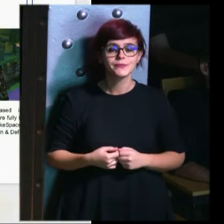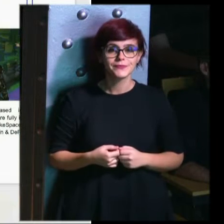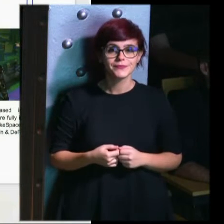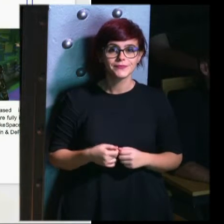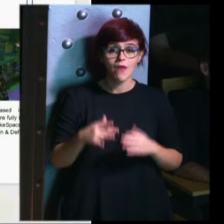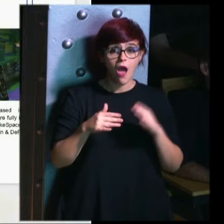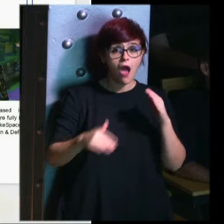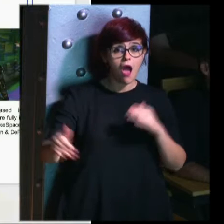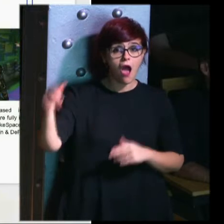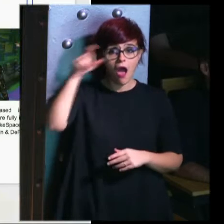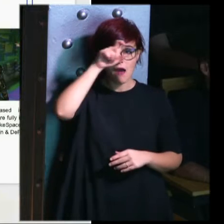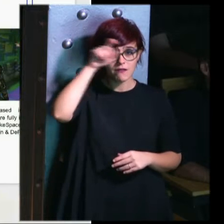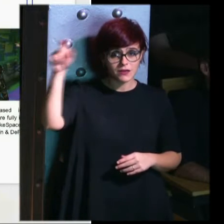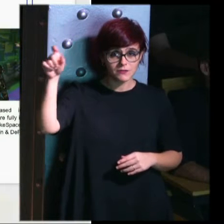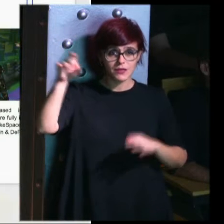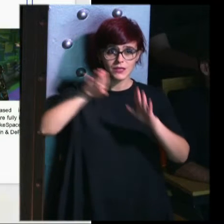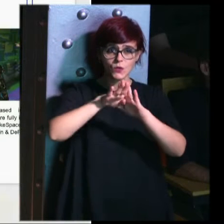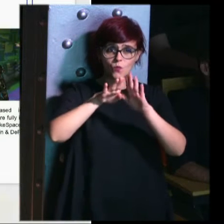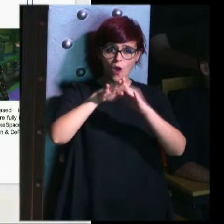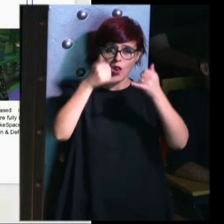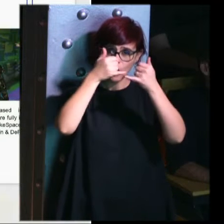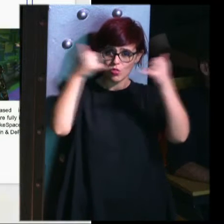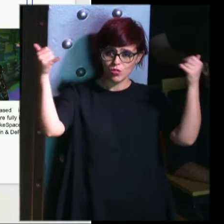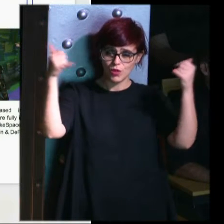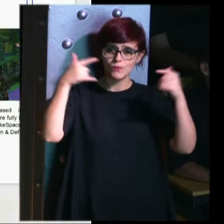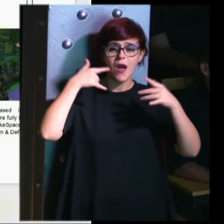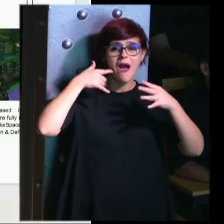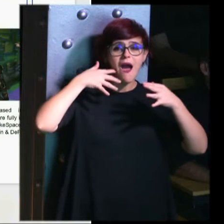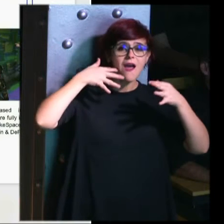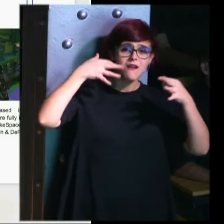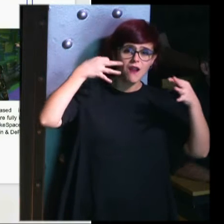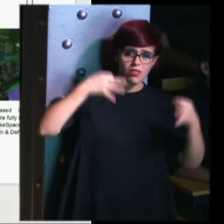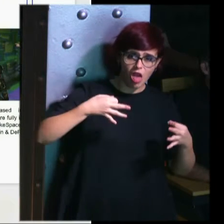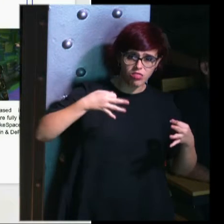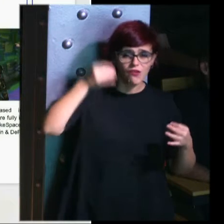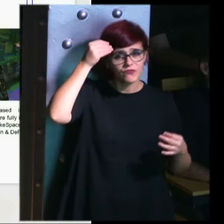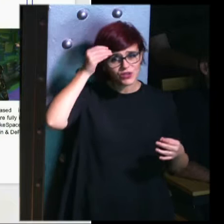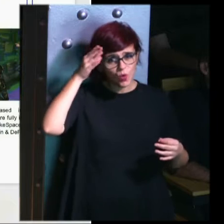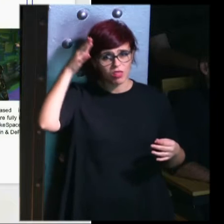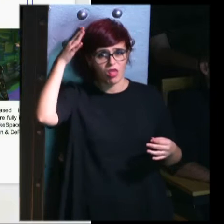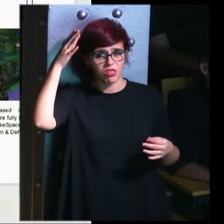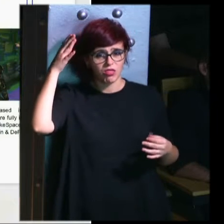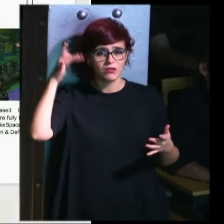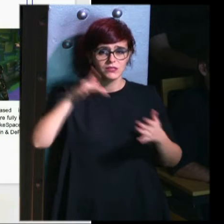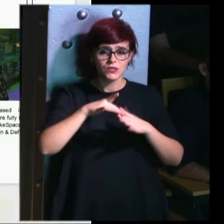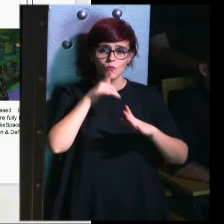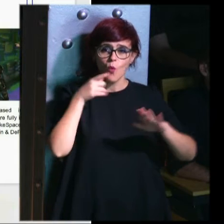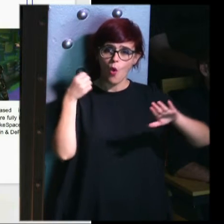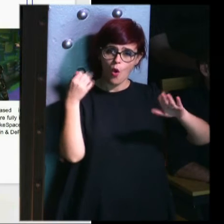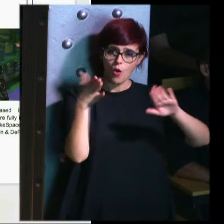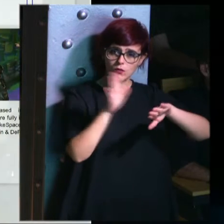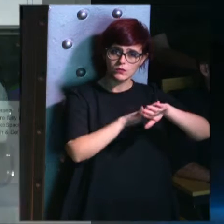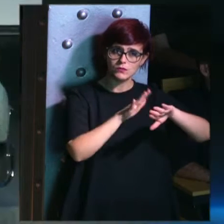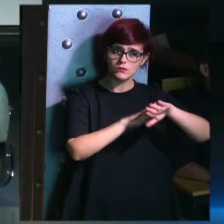de arriba tenemos un continuo que es realidad-virtualidad. En un extremo tenemos la realidad y en otro tenemos